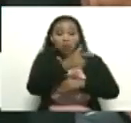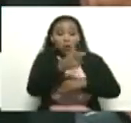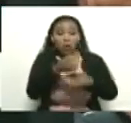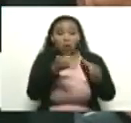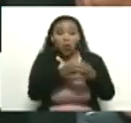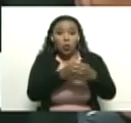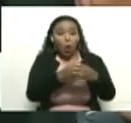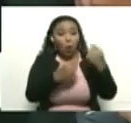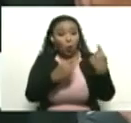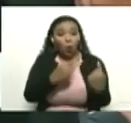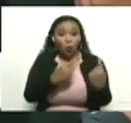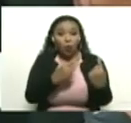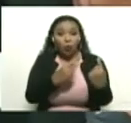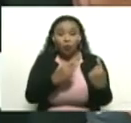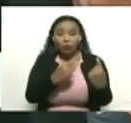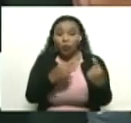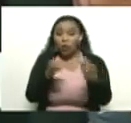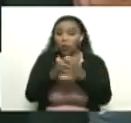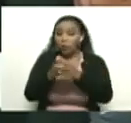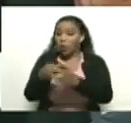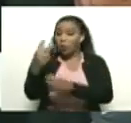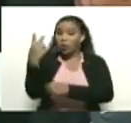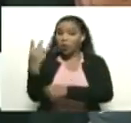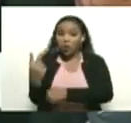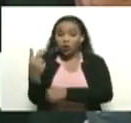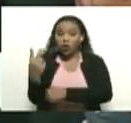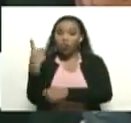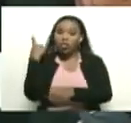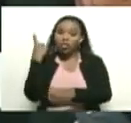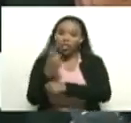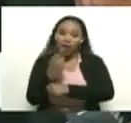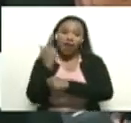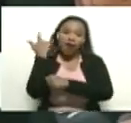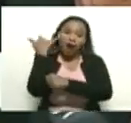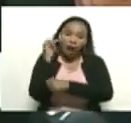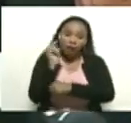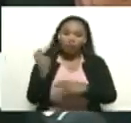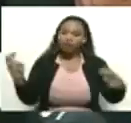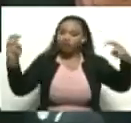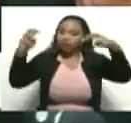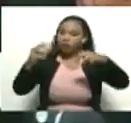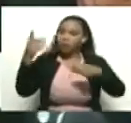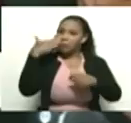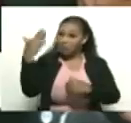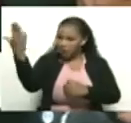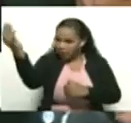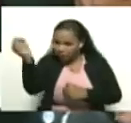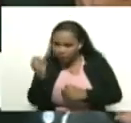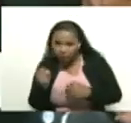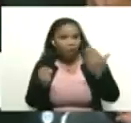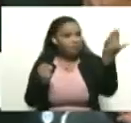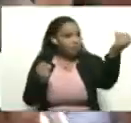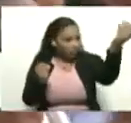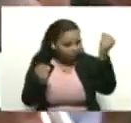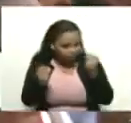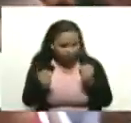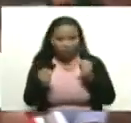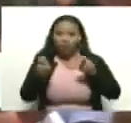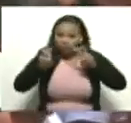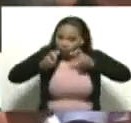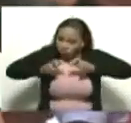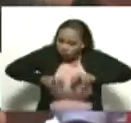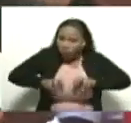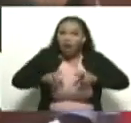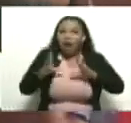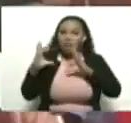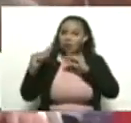1 con uno del sector 2, ahí tiene que venir un liderazgo y sentarlos a hablar. Ven acá, vamos a sentarnos, qué es lo que está pasando. Y la culebra